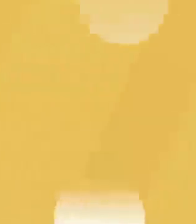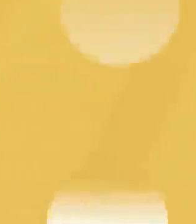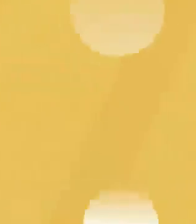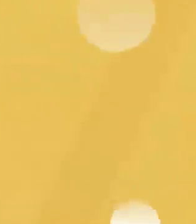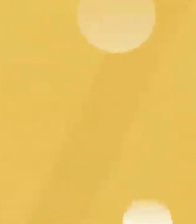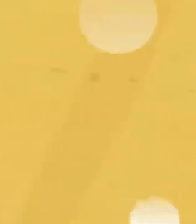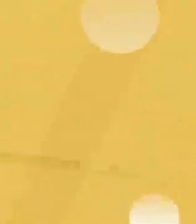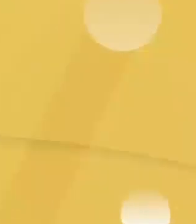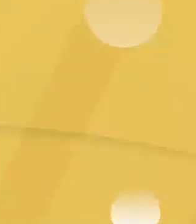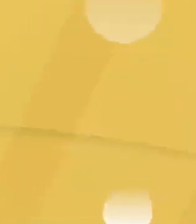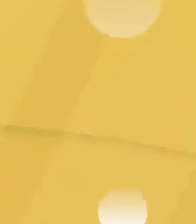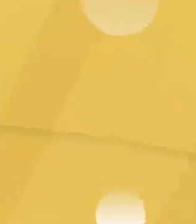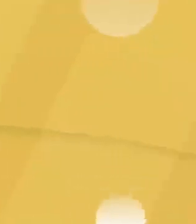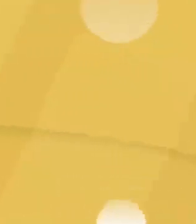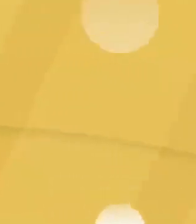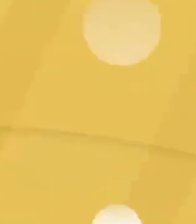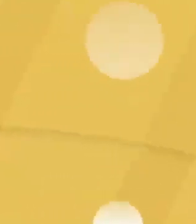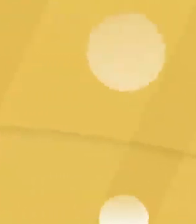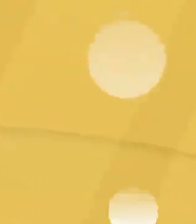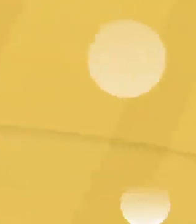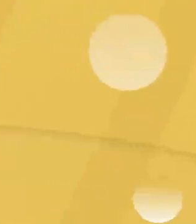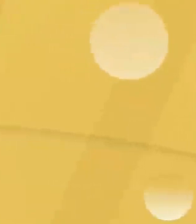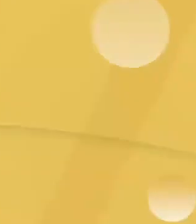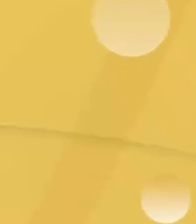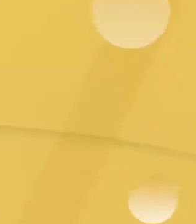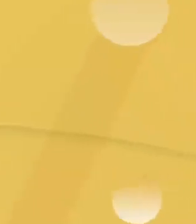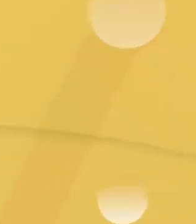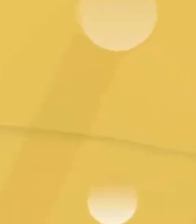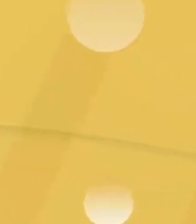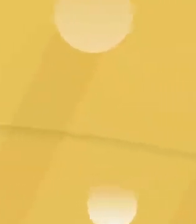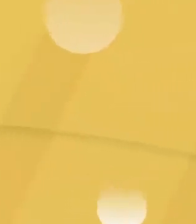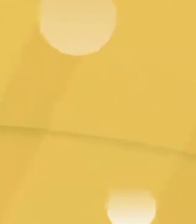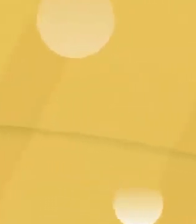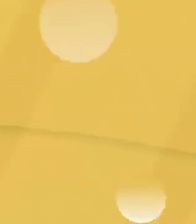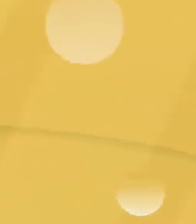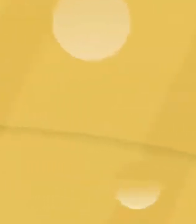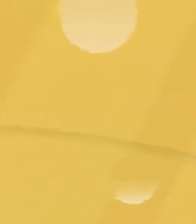¿Cuál creen que es su función en dicha obra?